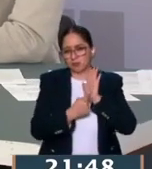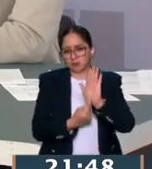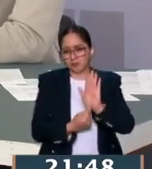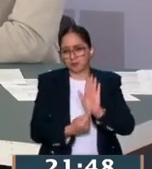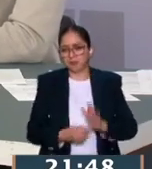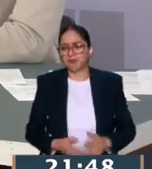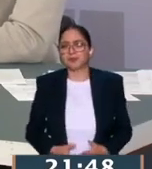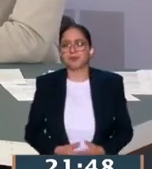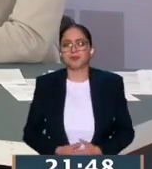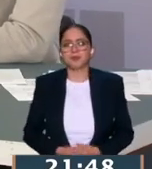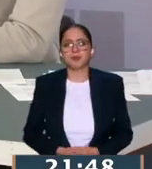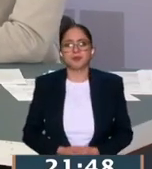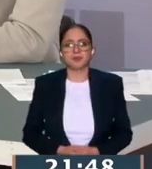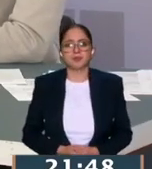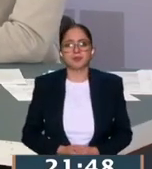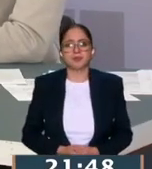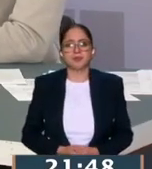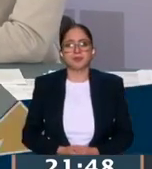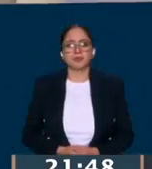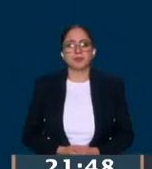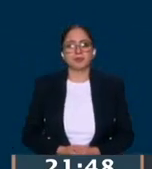presidente? Adelante.